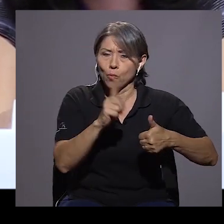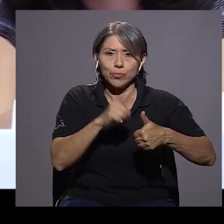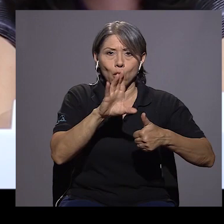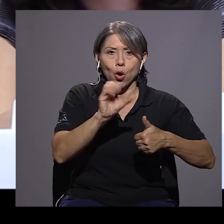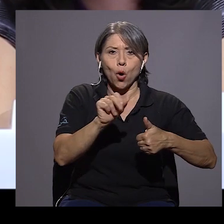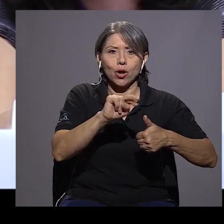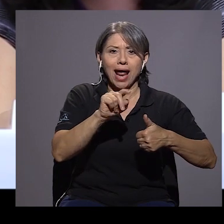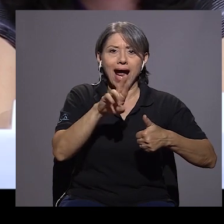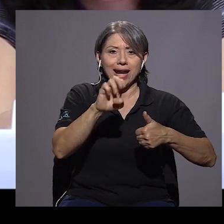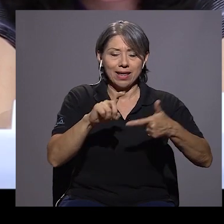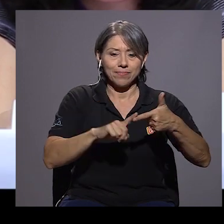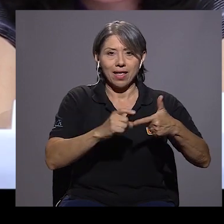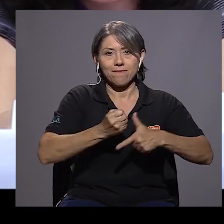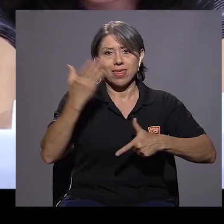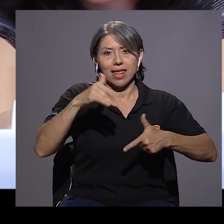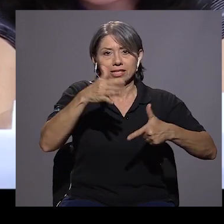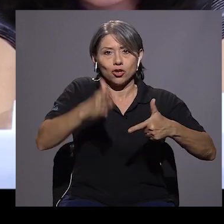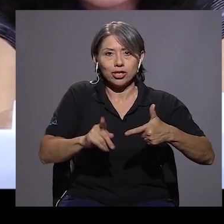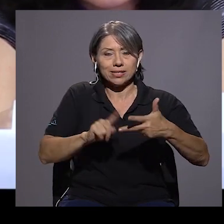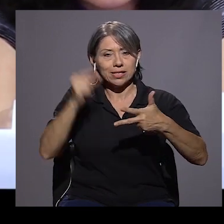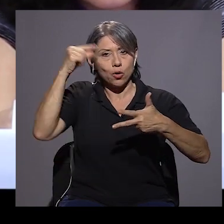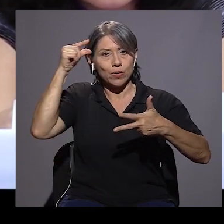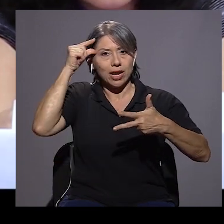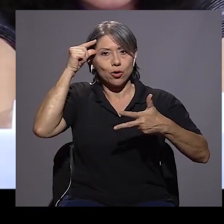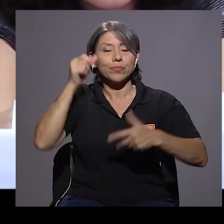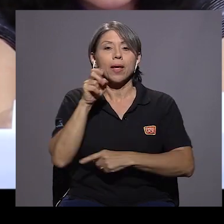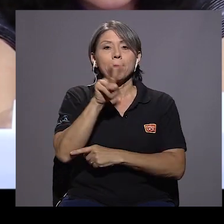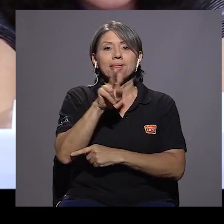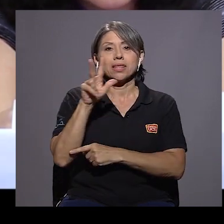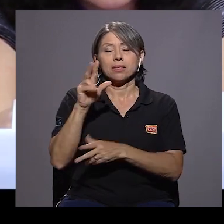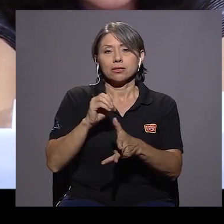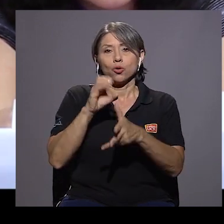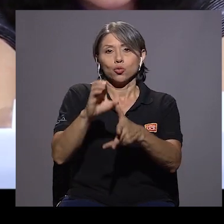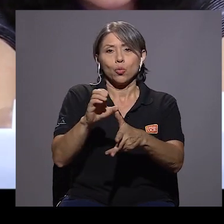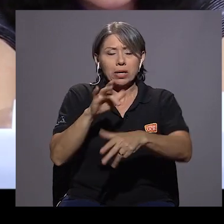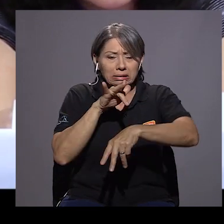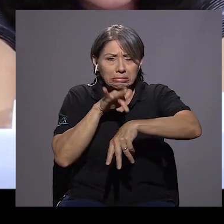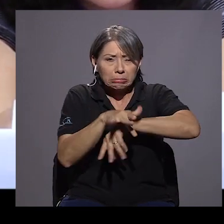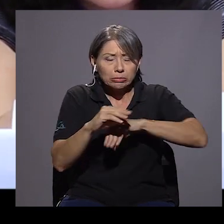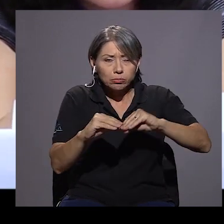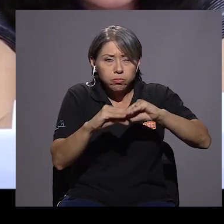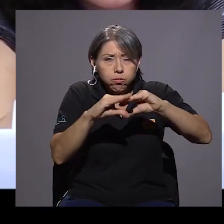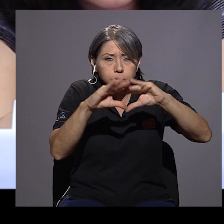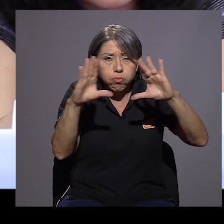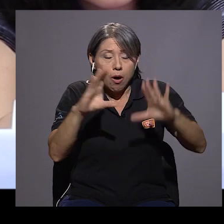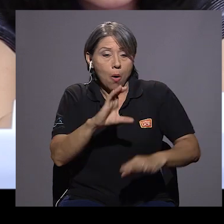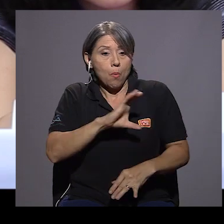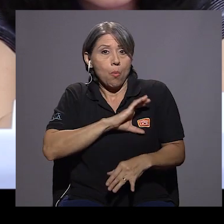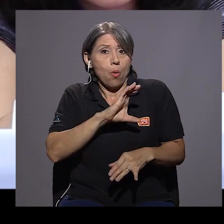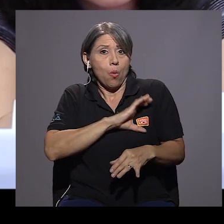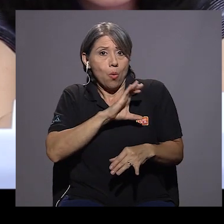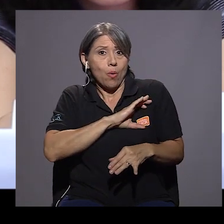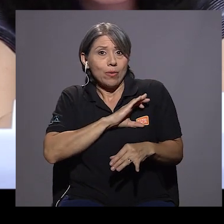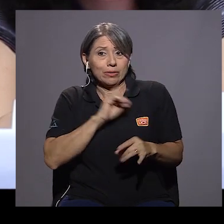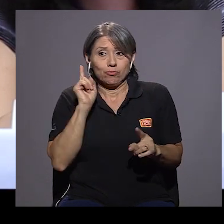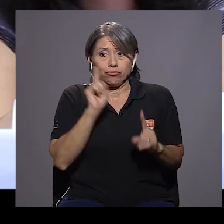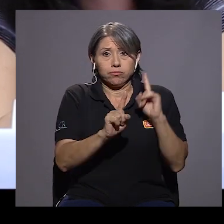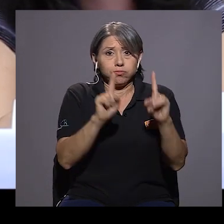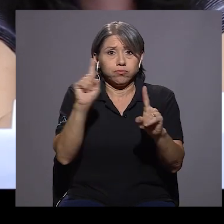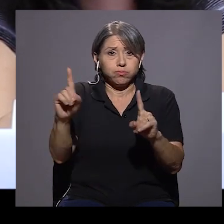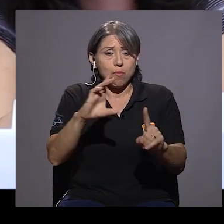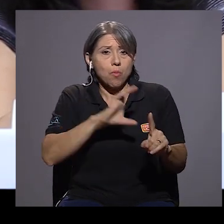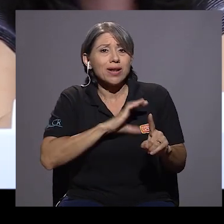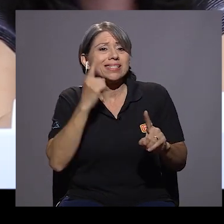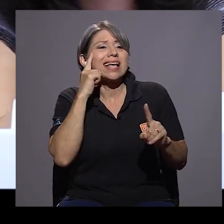entre CONARE, las federaciones y el gobierno. El 23 de octubre, en horas de la madrugada, la fuerza pública despliega a